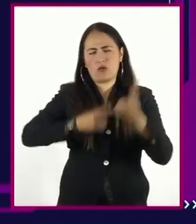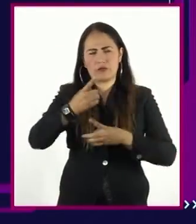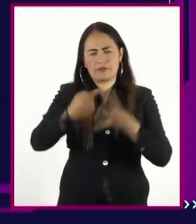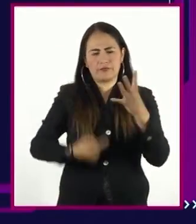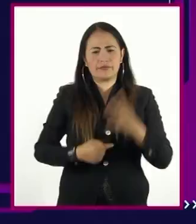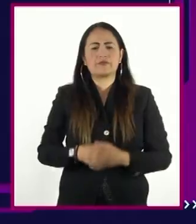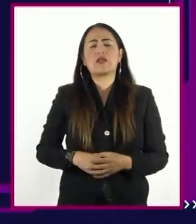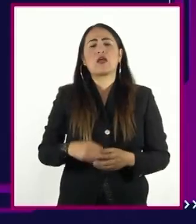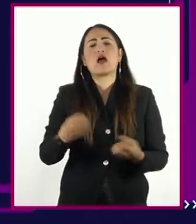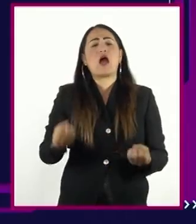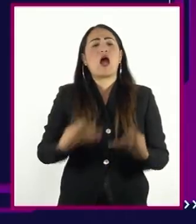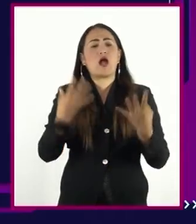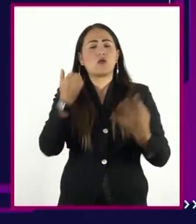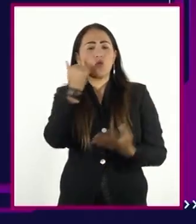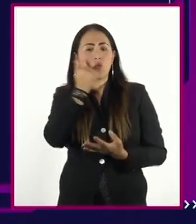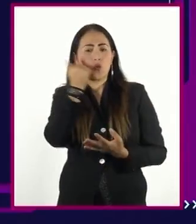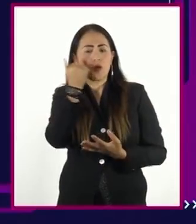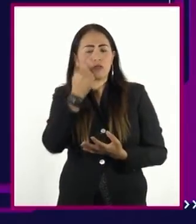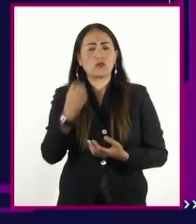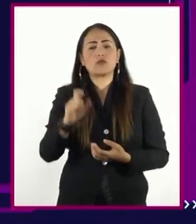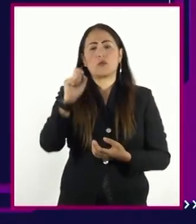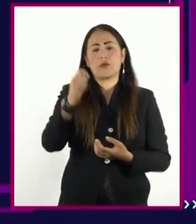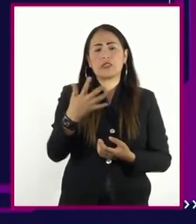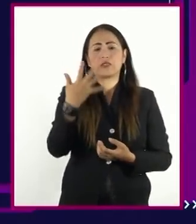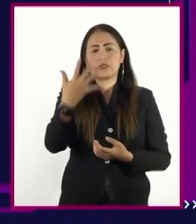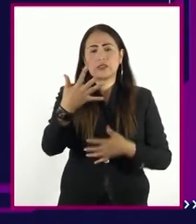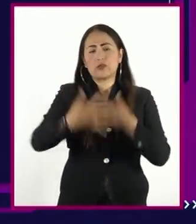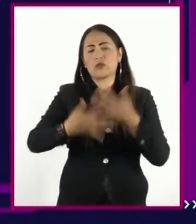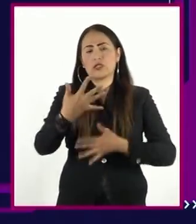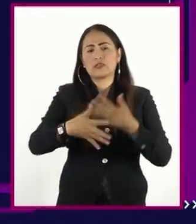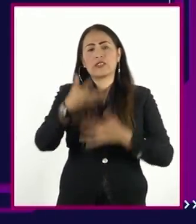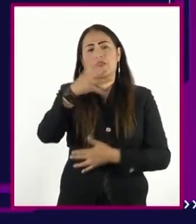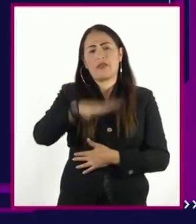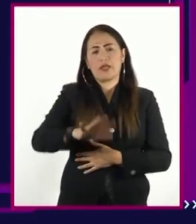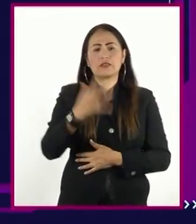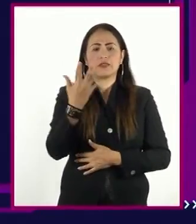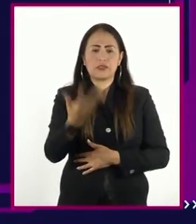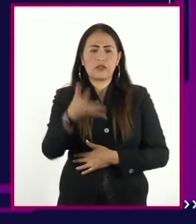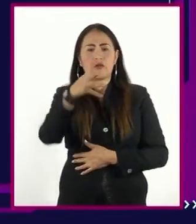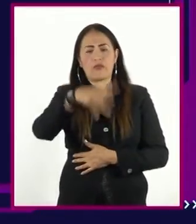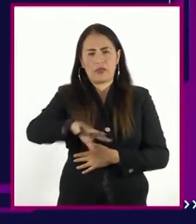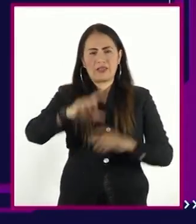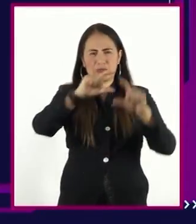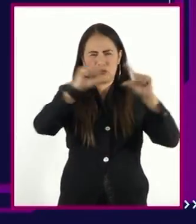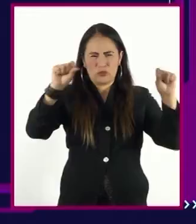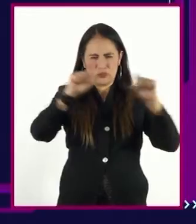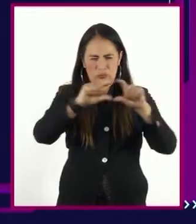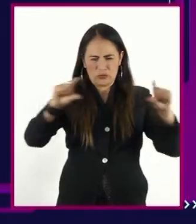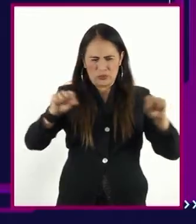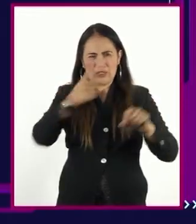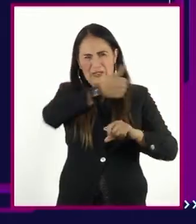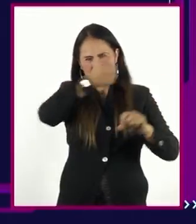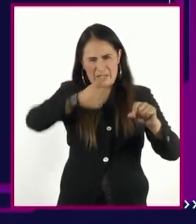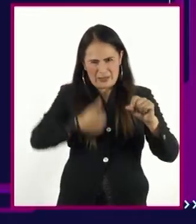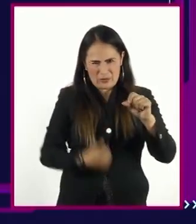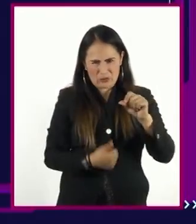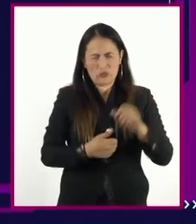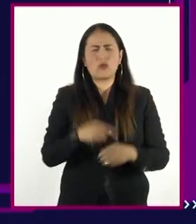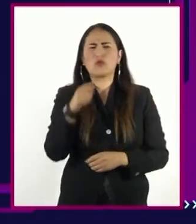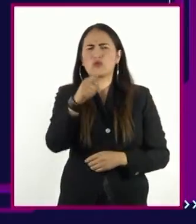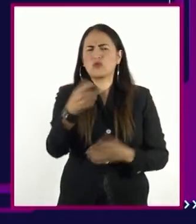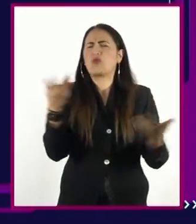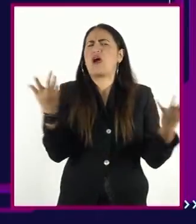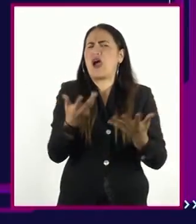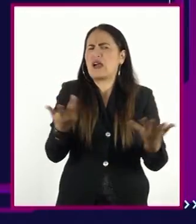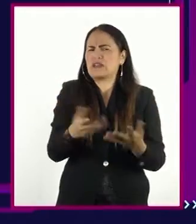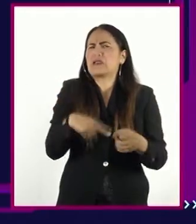alumnos, 25, 15, 10, 5 y 10 respectivamente. ¿Qué se te ocurre que debamos